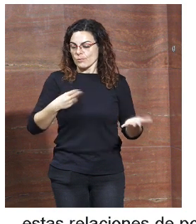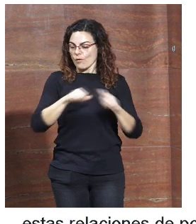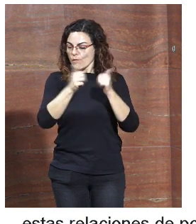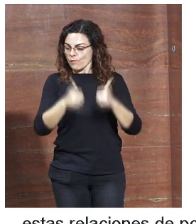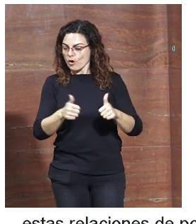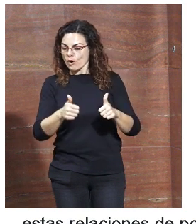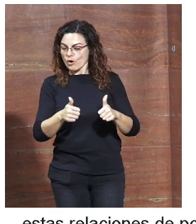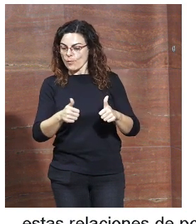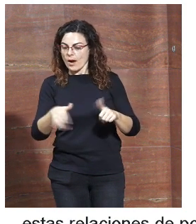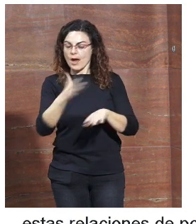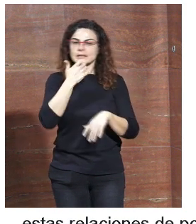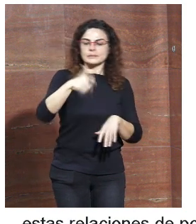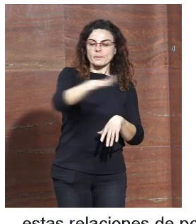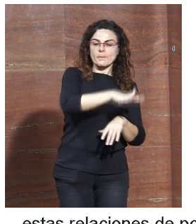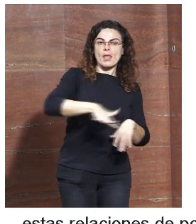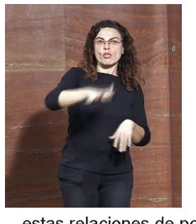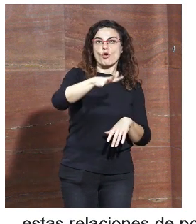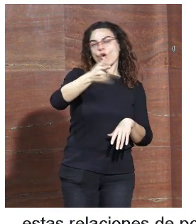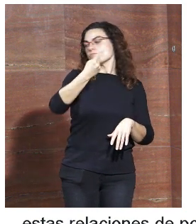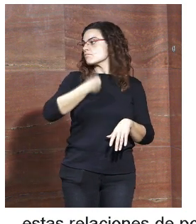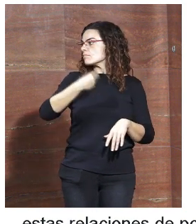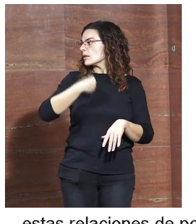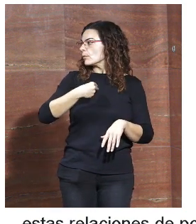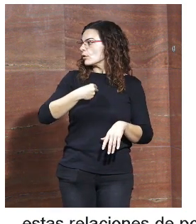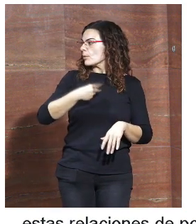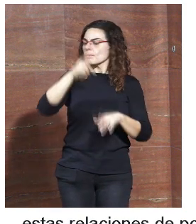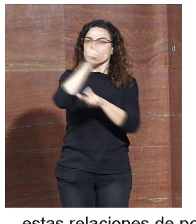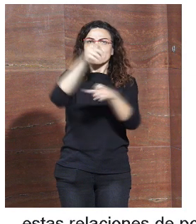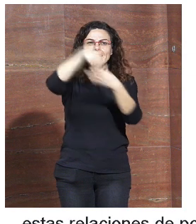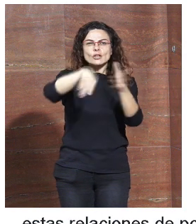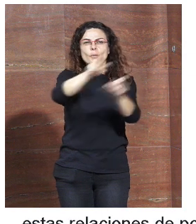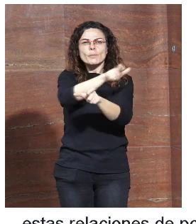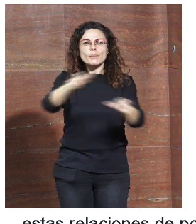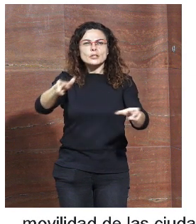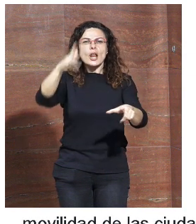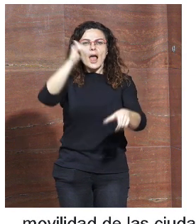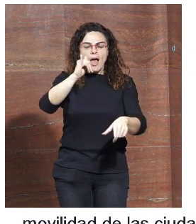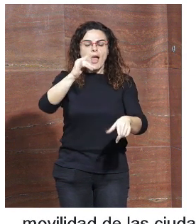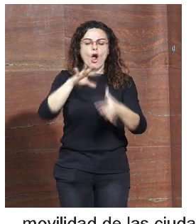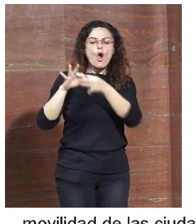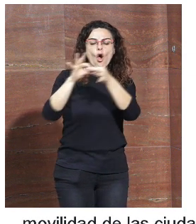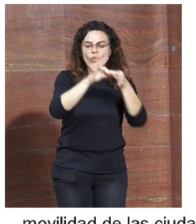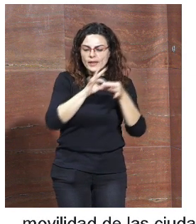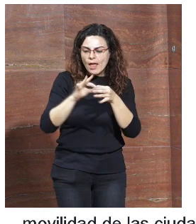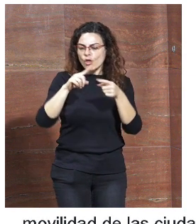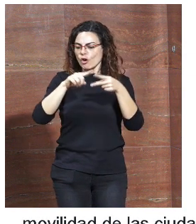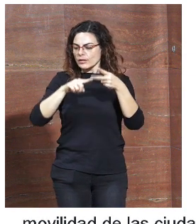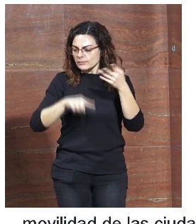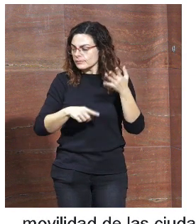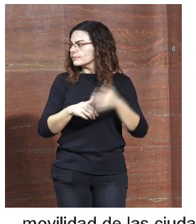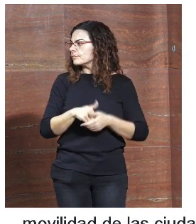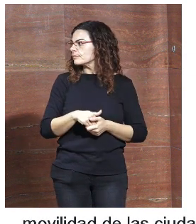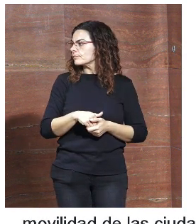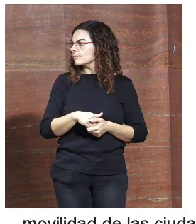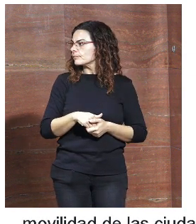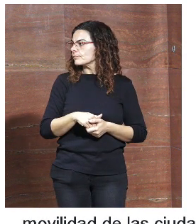consejo de movilidad o algún espacio de estos, ¿qué personas están ahí, ¿no? Los horarios son conciliadores, es accesible el sistema. En